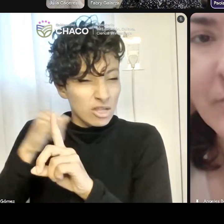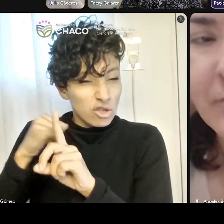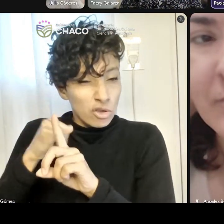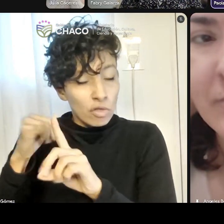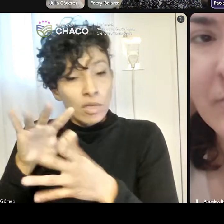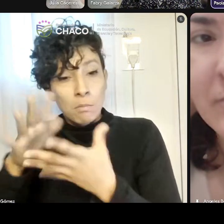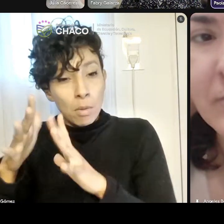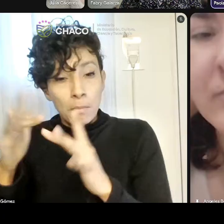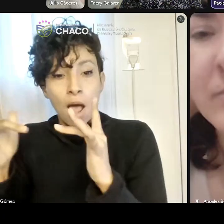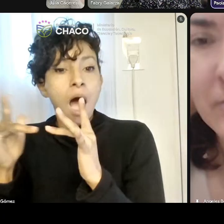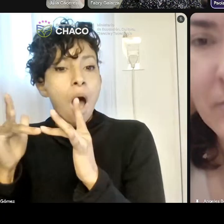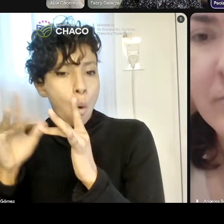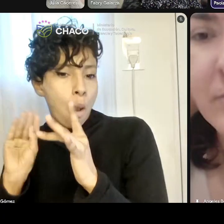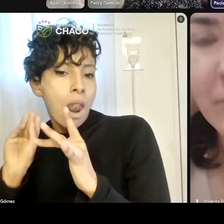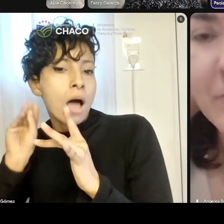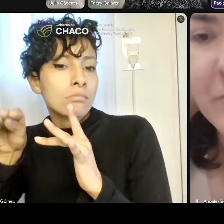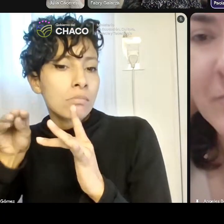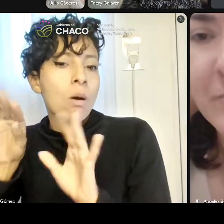de lejos.